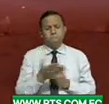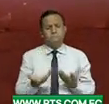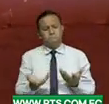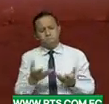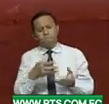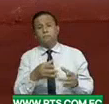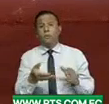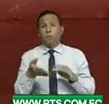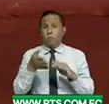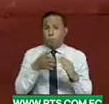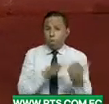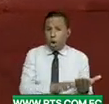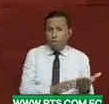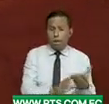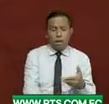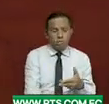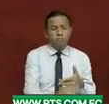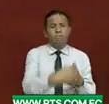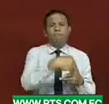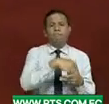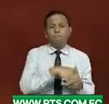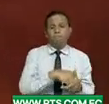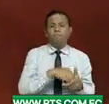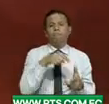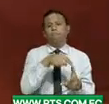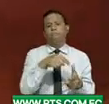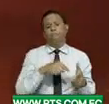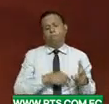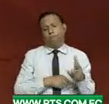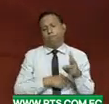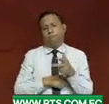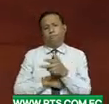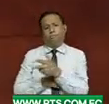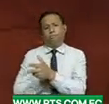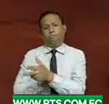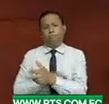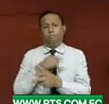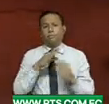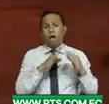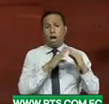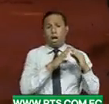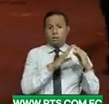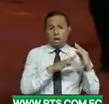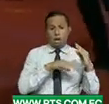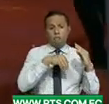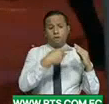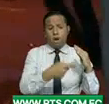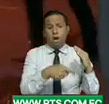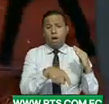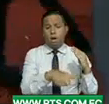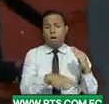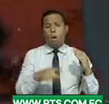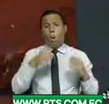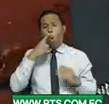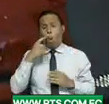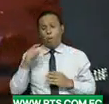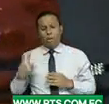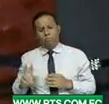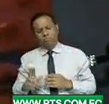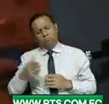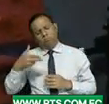cuerpo del ciudadano que estaba en el exterior de aquella vivienda cuando aparecieron sujetos armados. Ahí también se encuentran